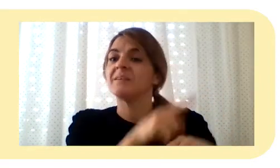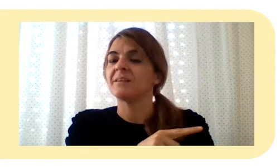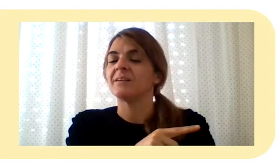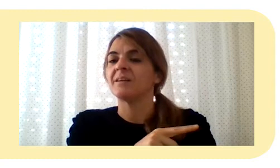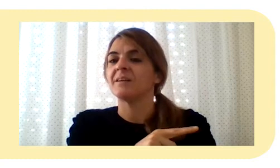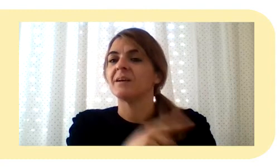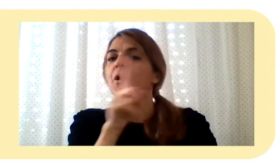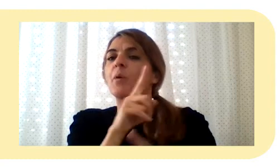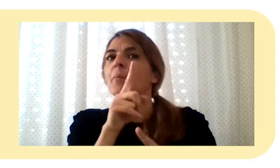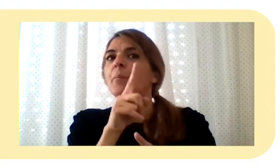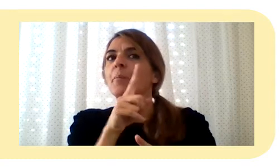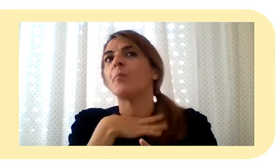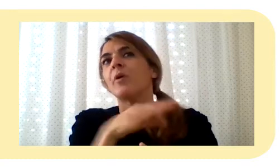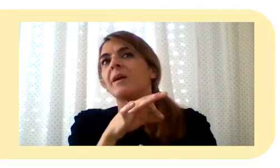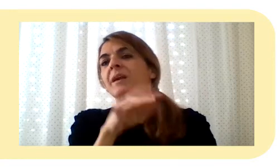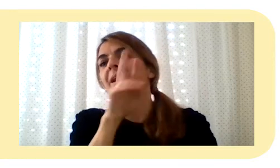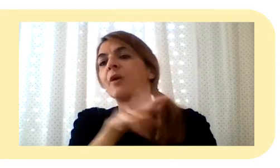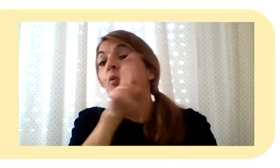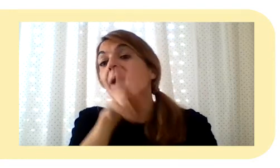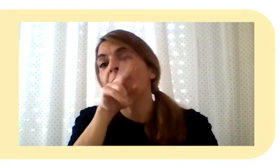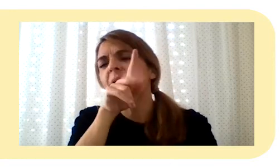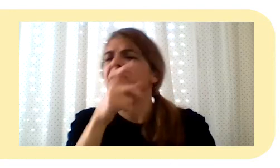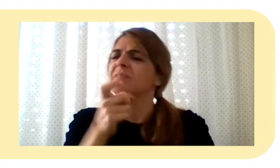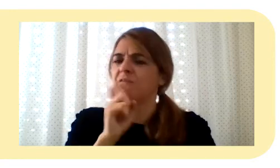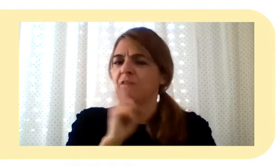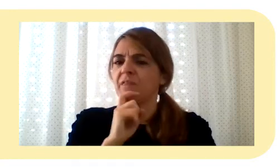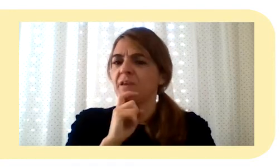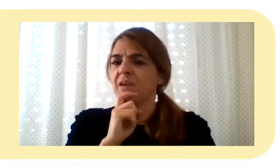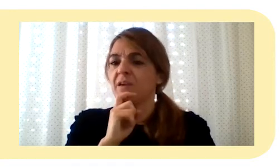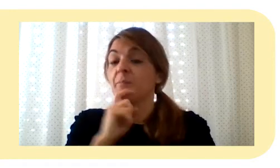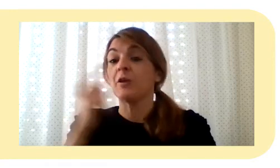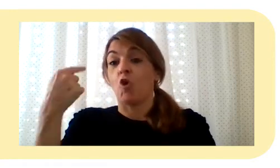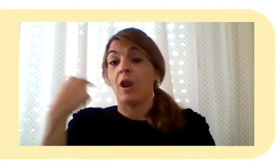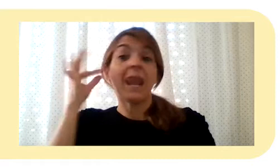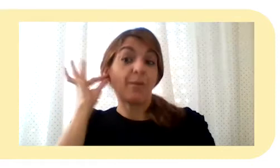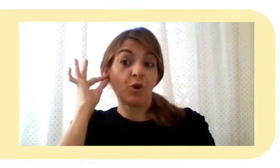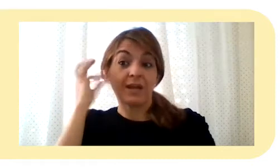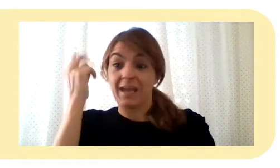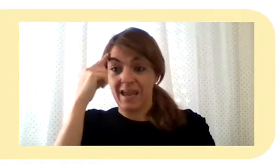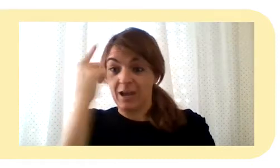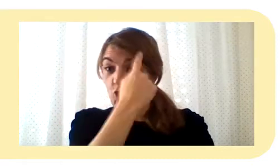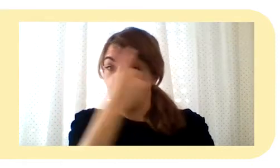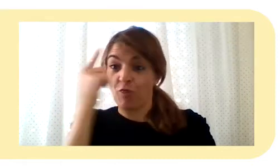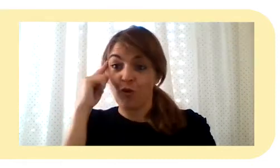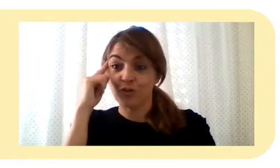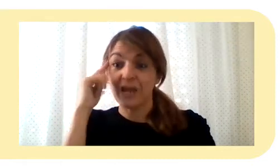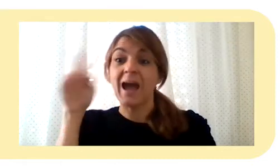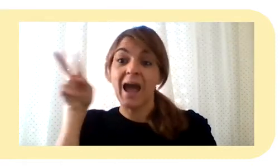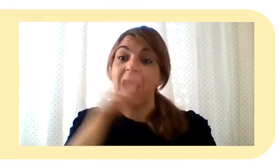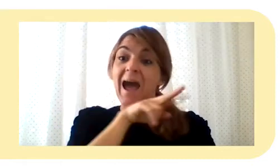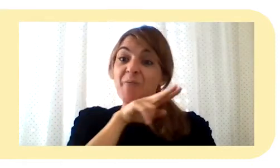de recuperar el habla es pequeña. Pero ¿qué pasa en las mujeres que tenemos núcleo del habla en los dos hemisferios? Así que si se afecta uno,